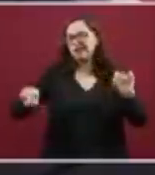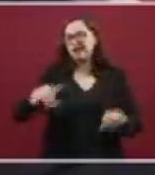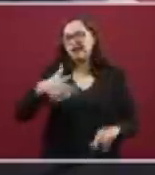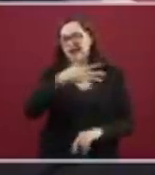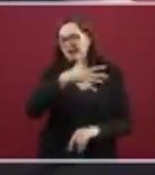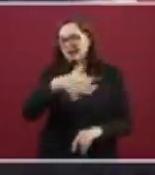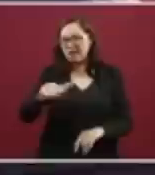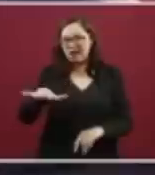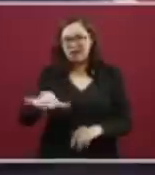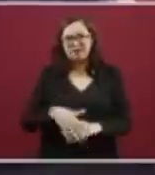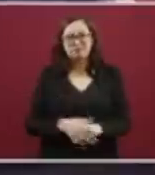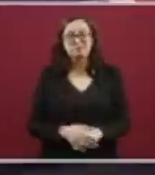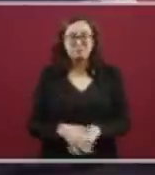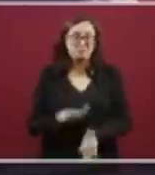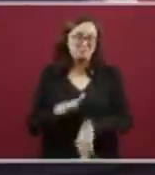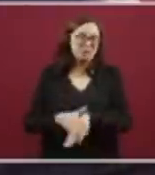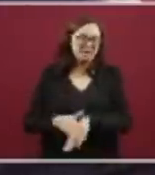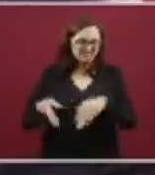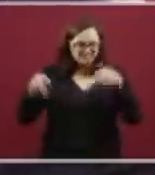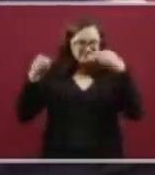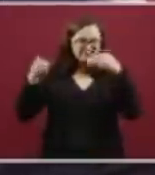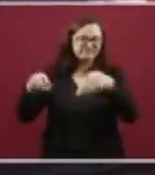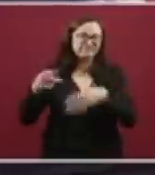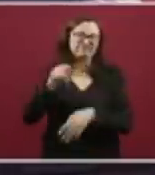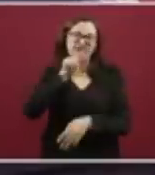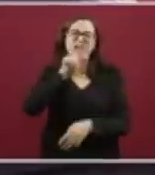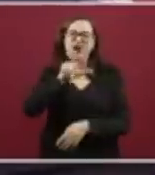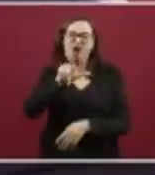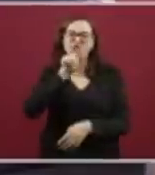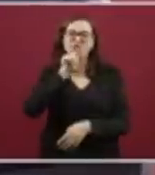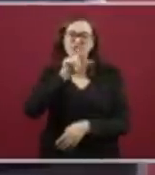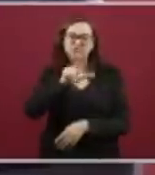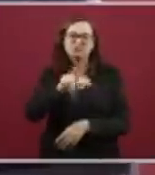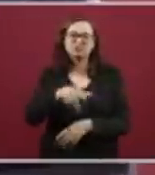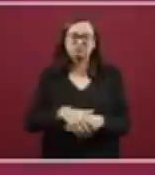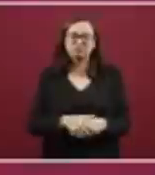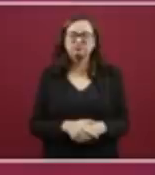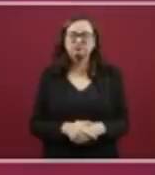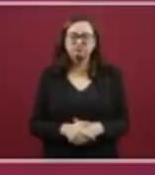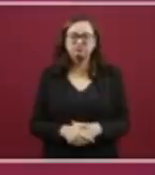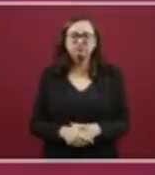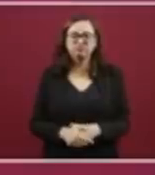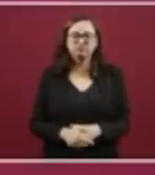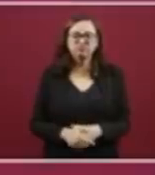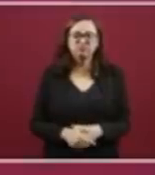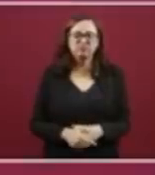muy notoriamente en Jalisco, y han sucedido